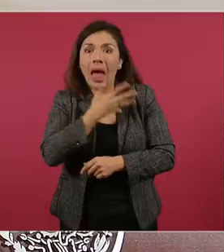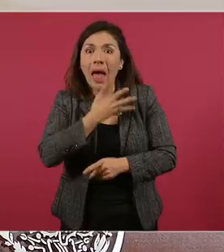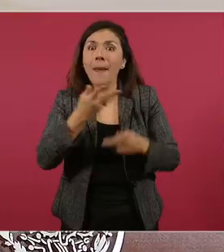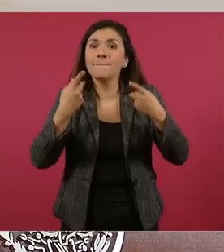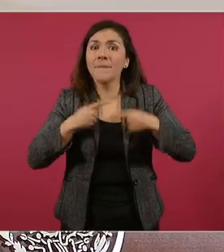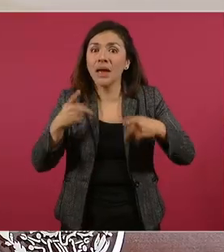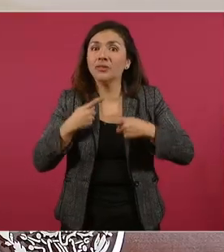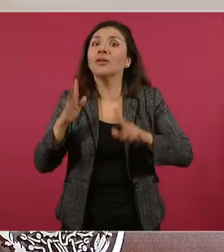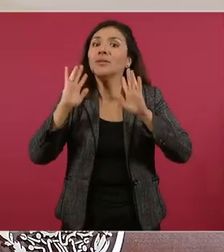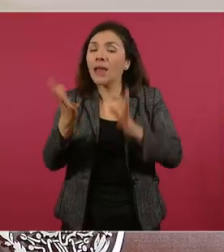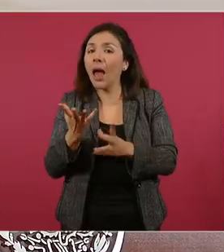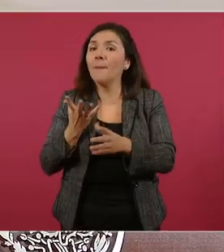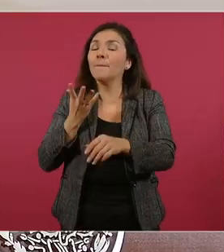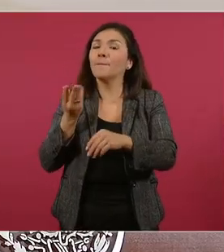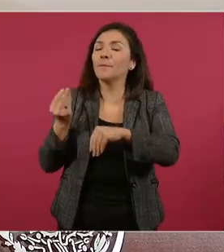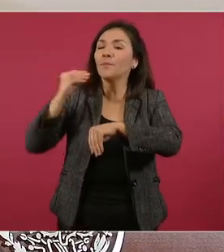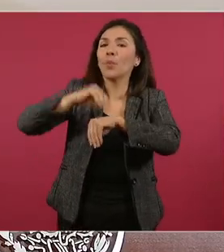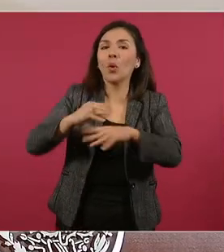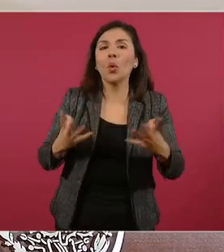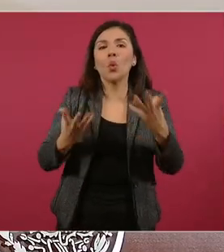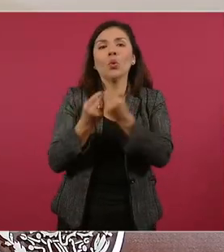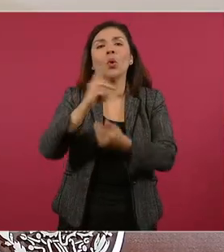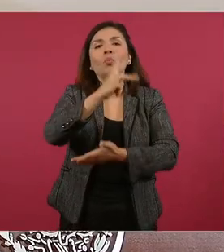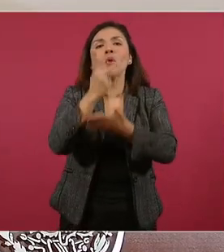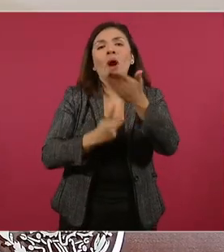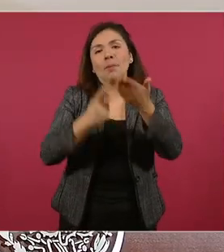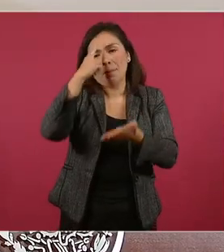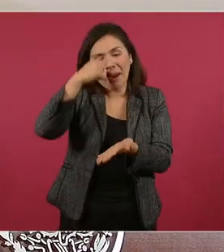en el programa Sembrando Vida,